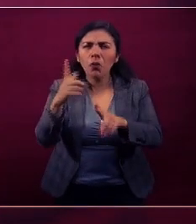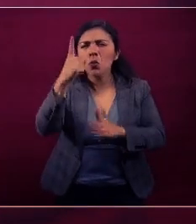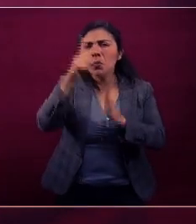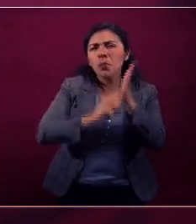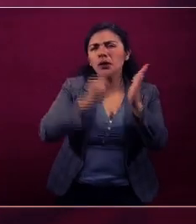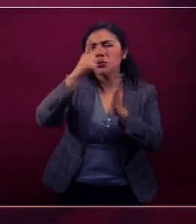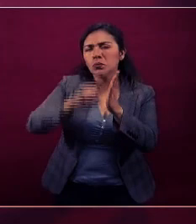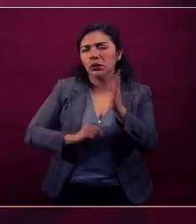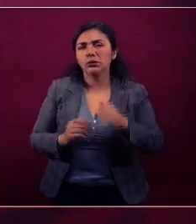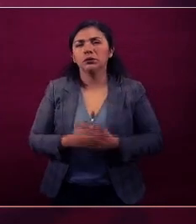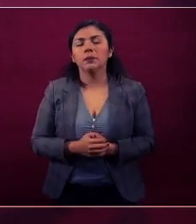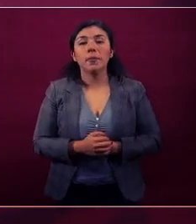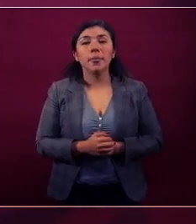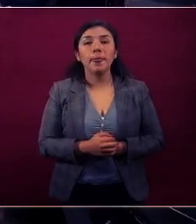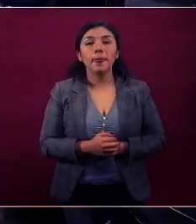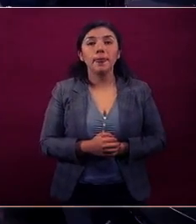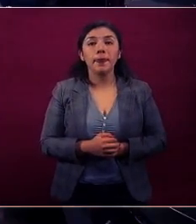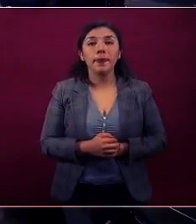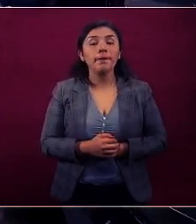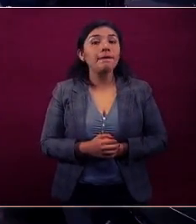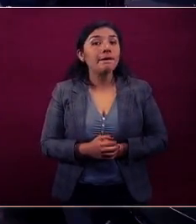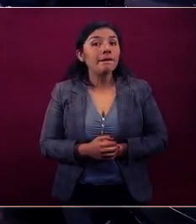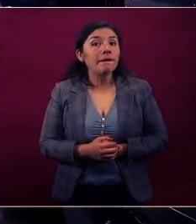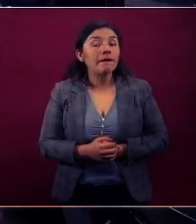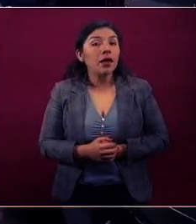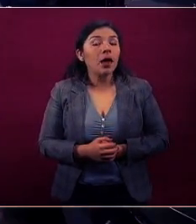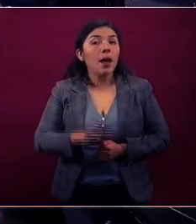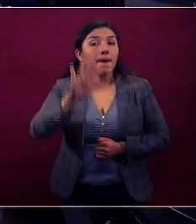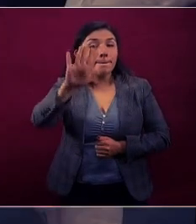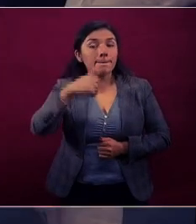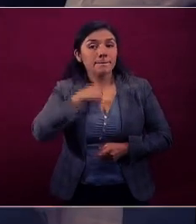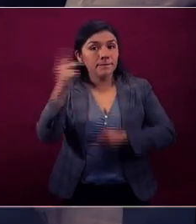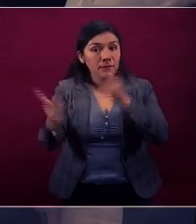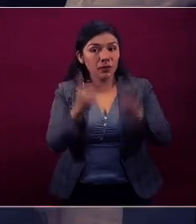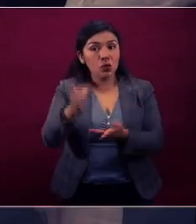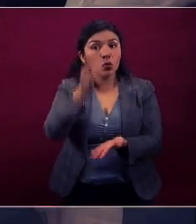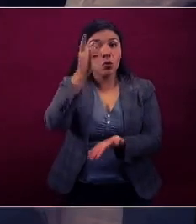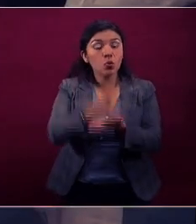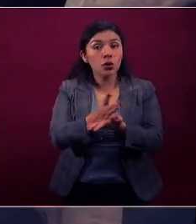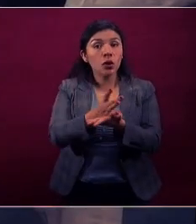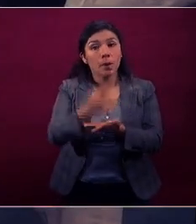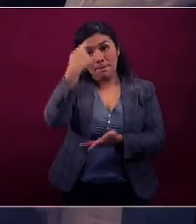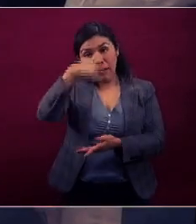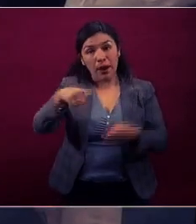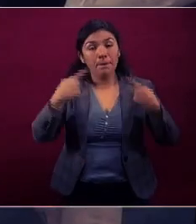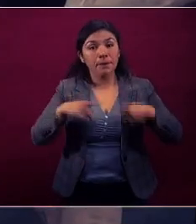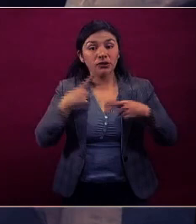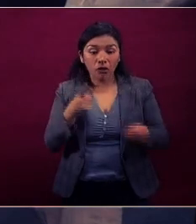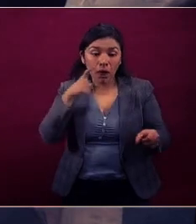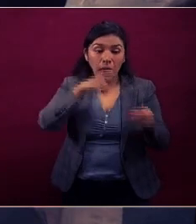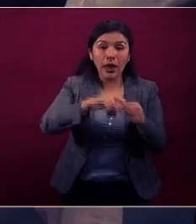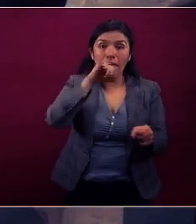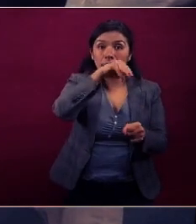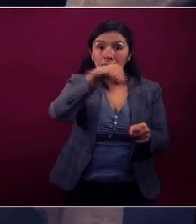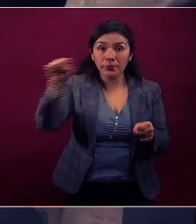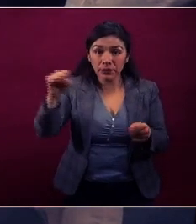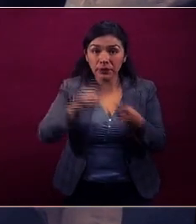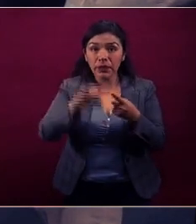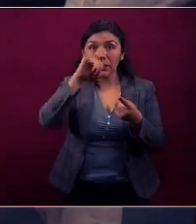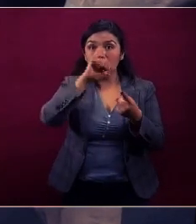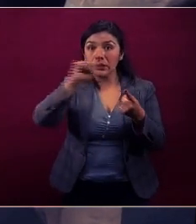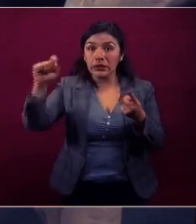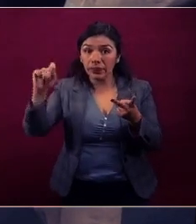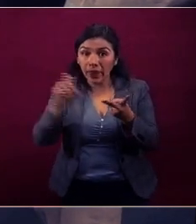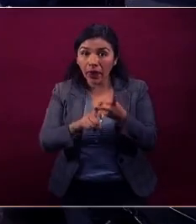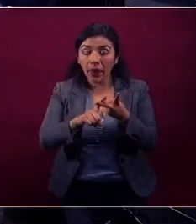mes. Entonces, son solo, nada más para que quede claro, ¿son solo para derechohabientes del IMSS, no, del ISSSTE? No,